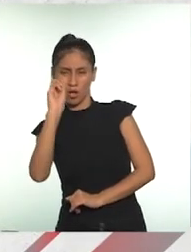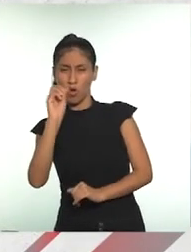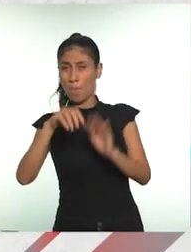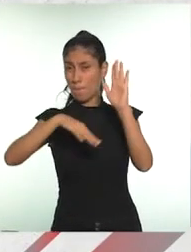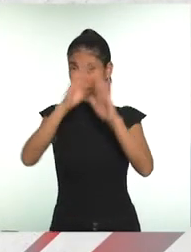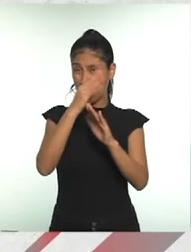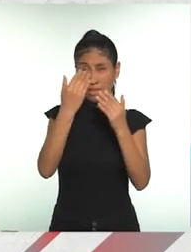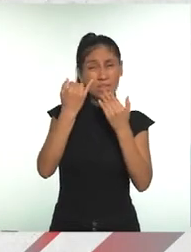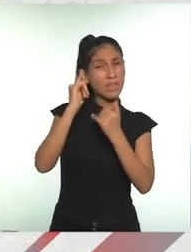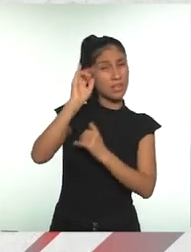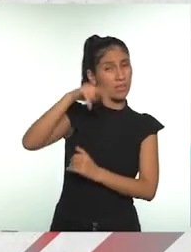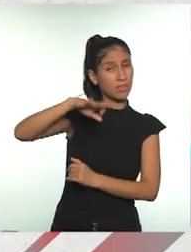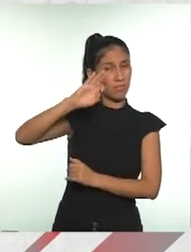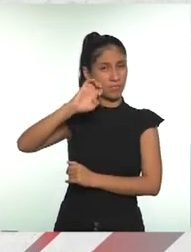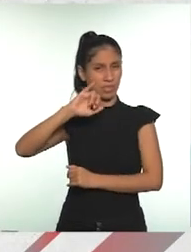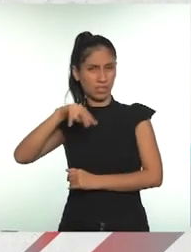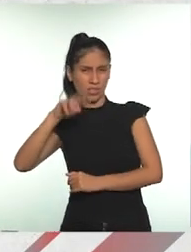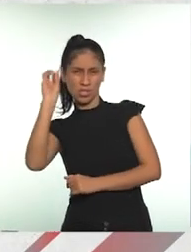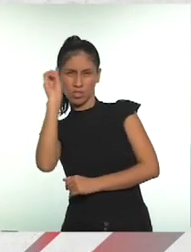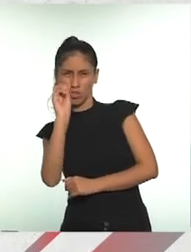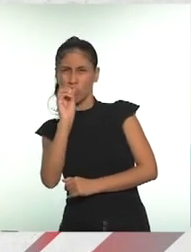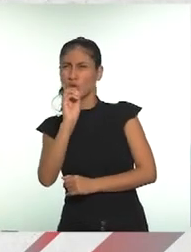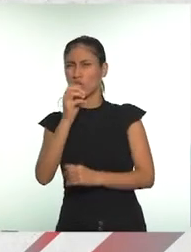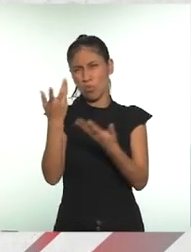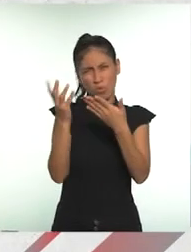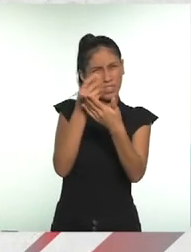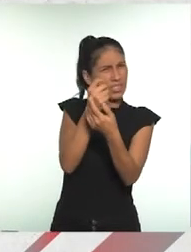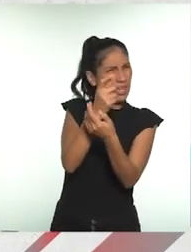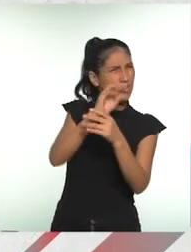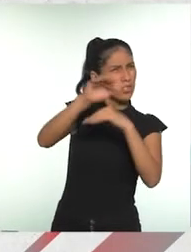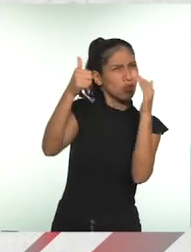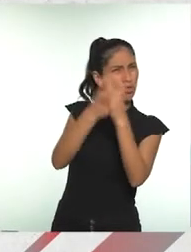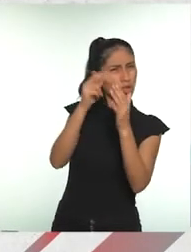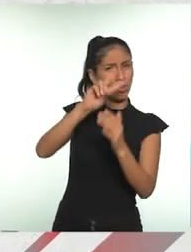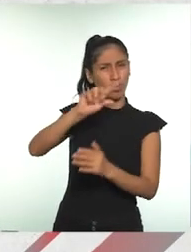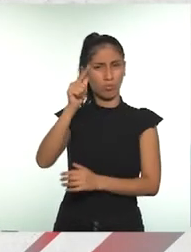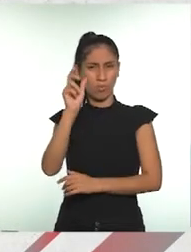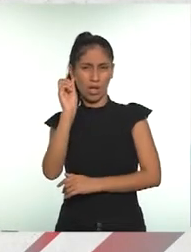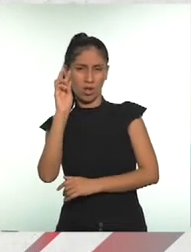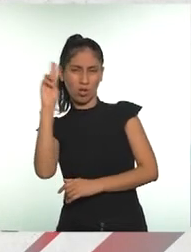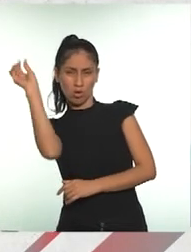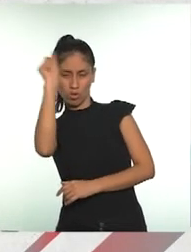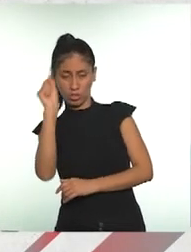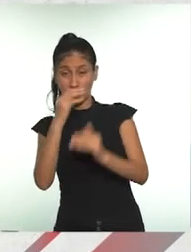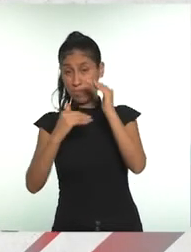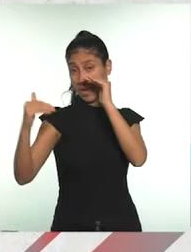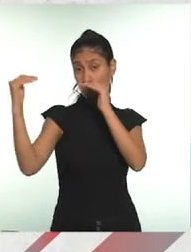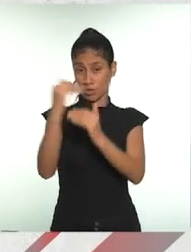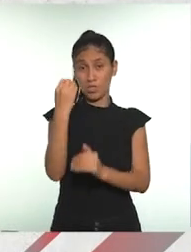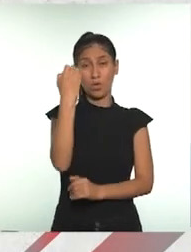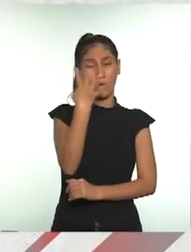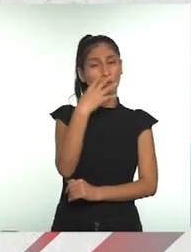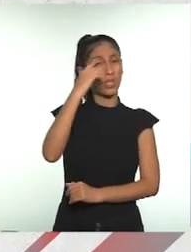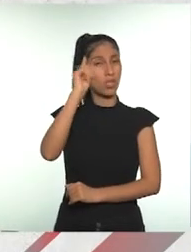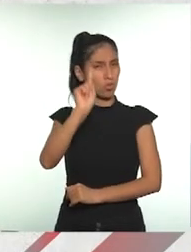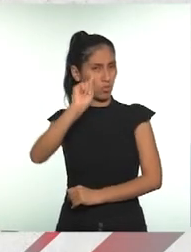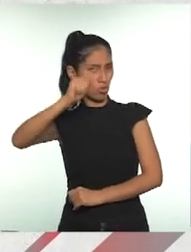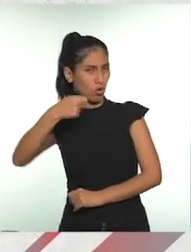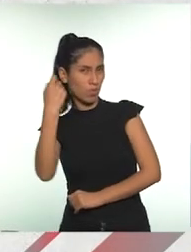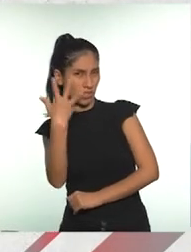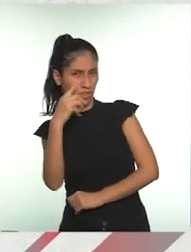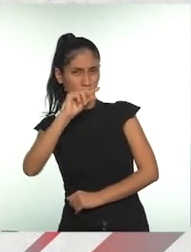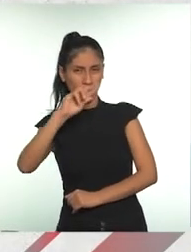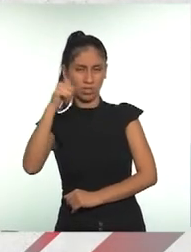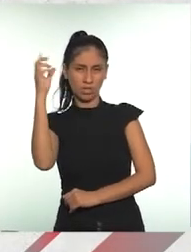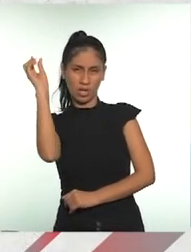más infinito se debe interpretar como que se tratan de todos los posibles valores que resultarán mayores de 41,5 grados Celsius.